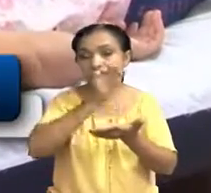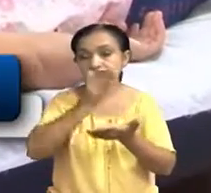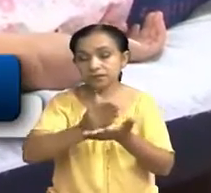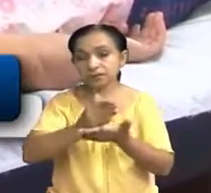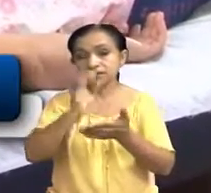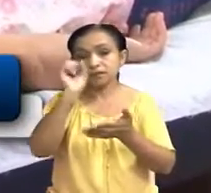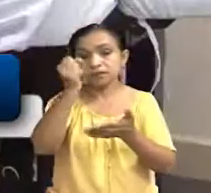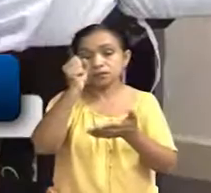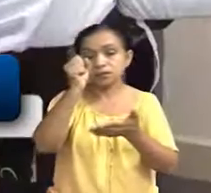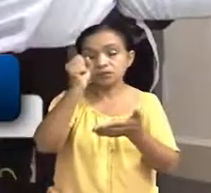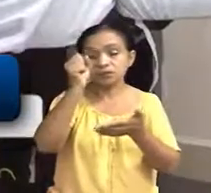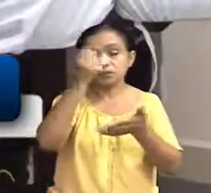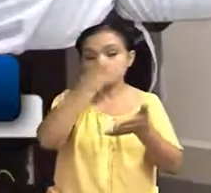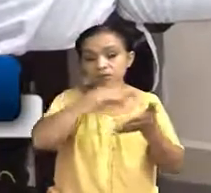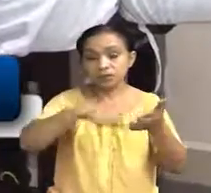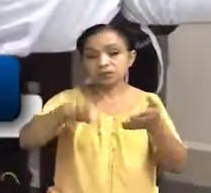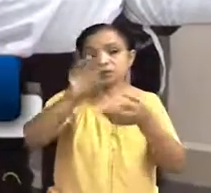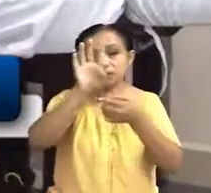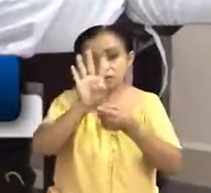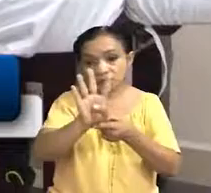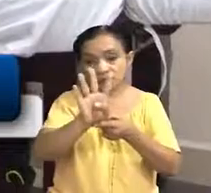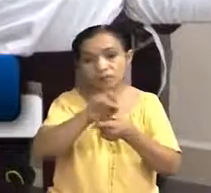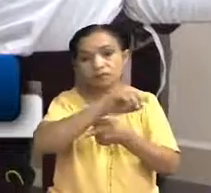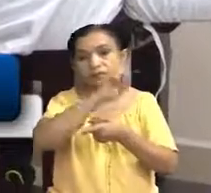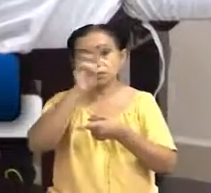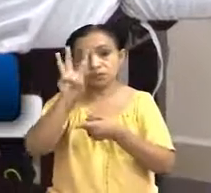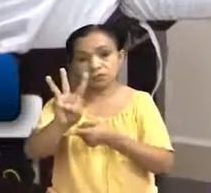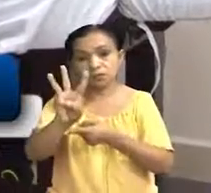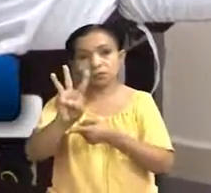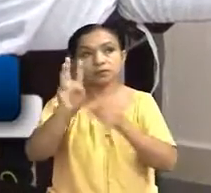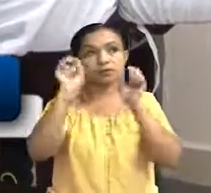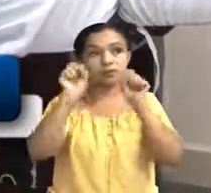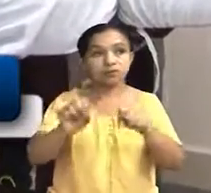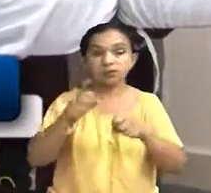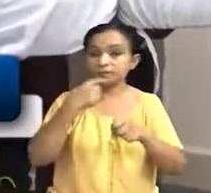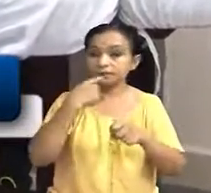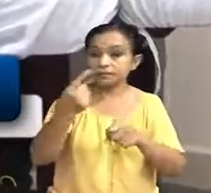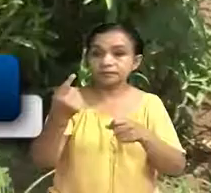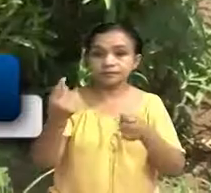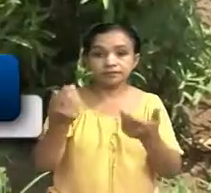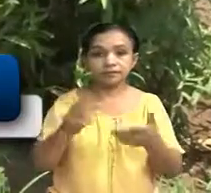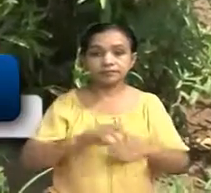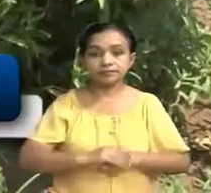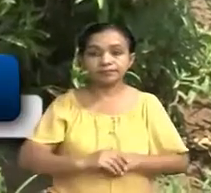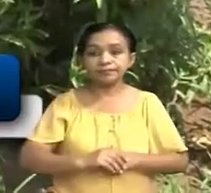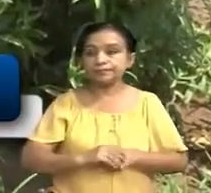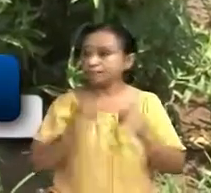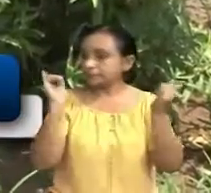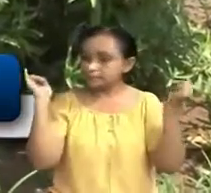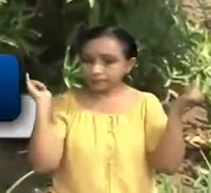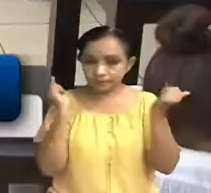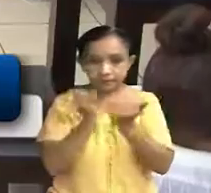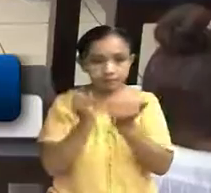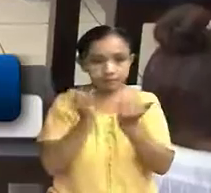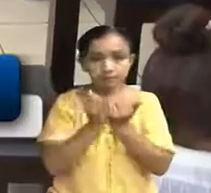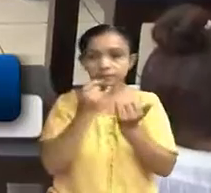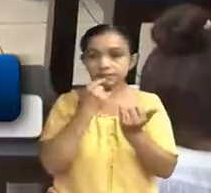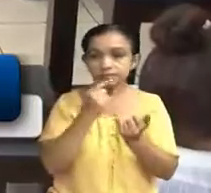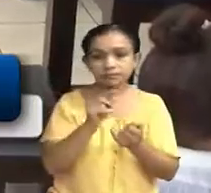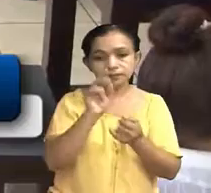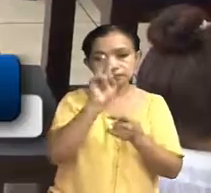es. 3, 4 semanas. En el caso de la moxibustión, ¿cada cuánto ustedes la recomiendan también? Igual la recomendamos de